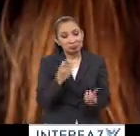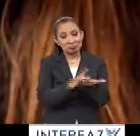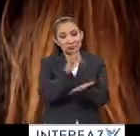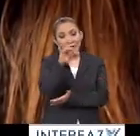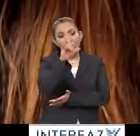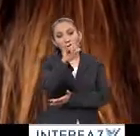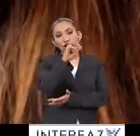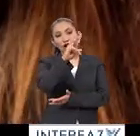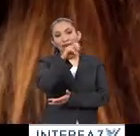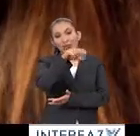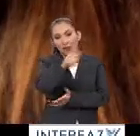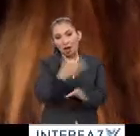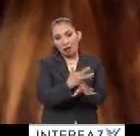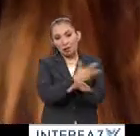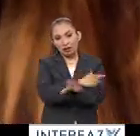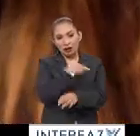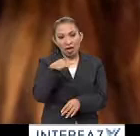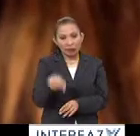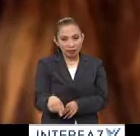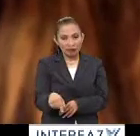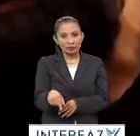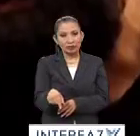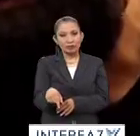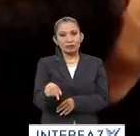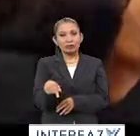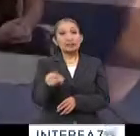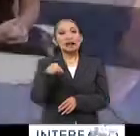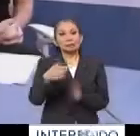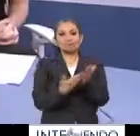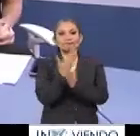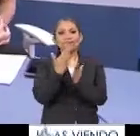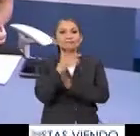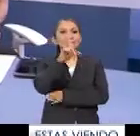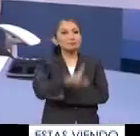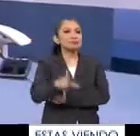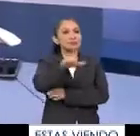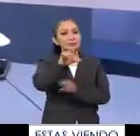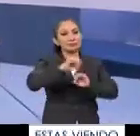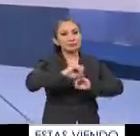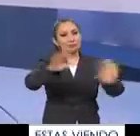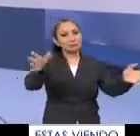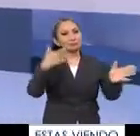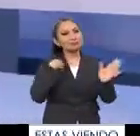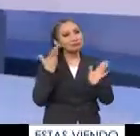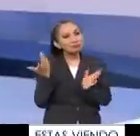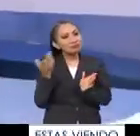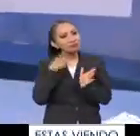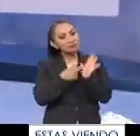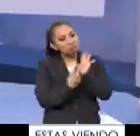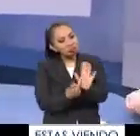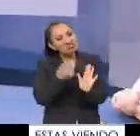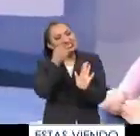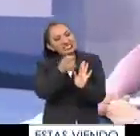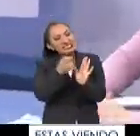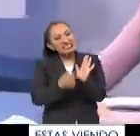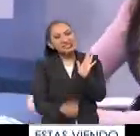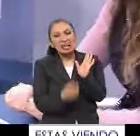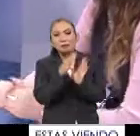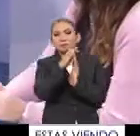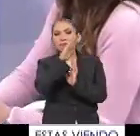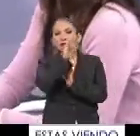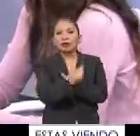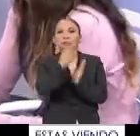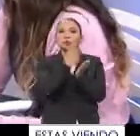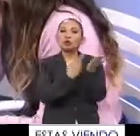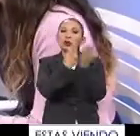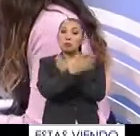gracias, Lorena, por haber estado con nosotros en esta mañana de lunes y, por supuesto, llevarnos todos los pormenores de esta beca, de